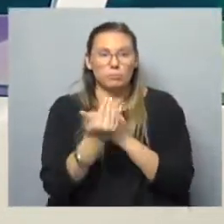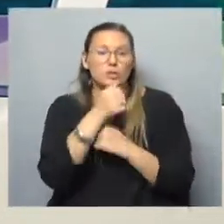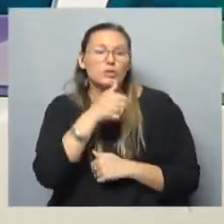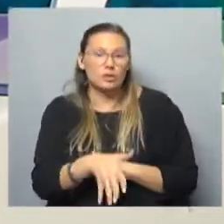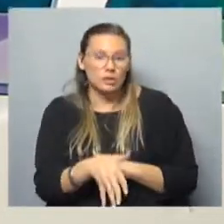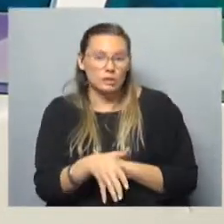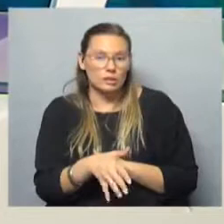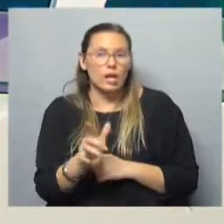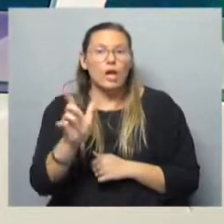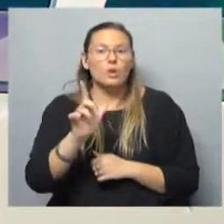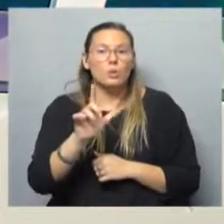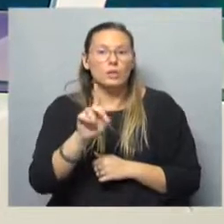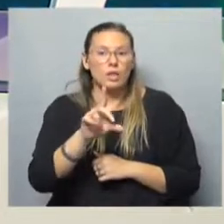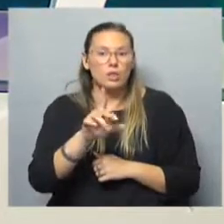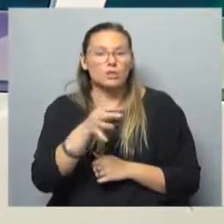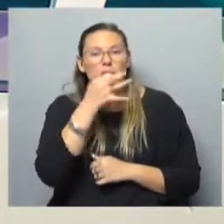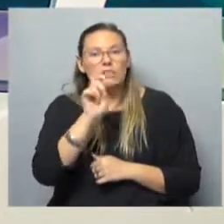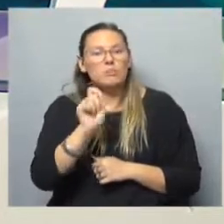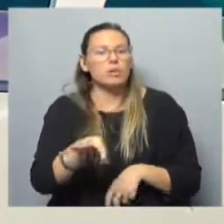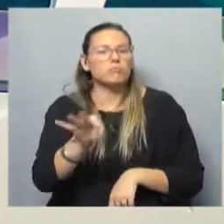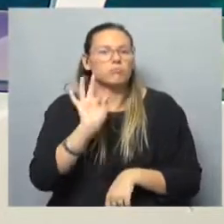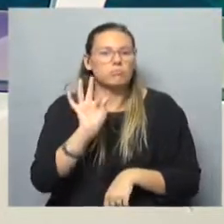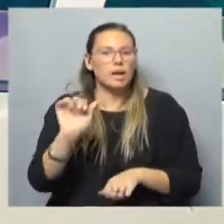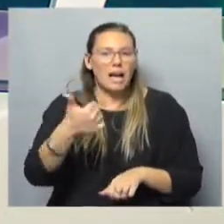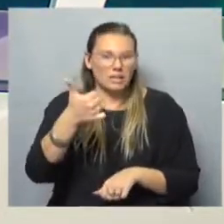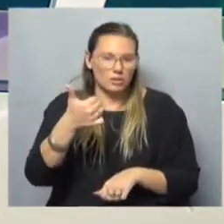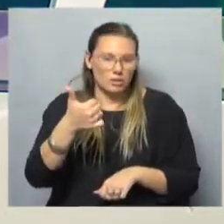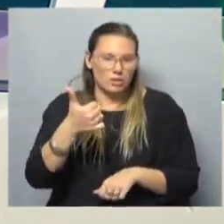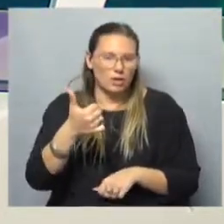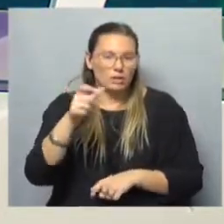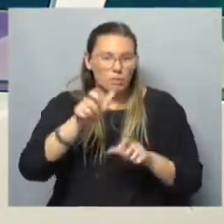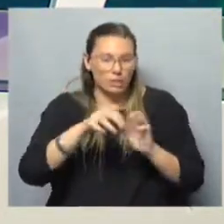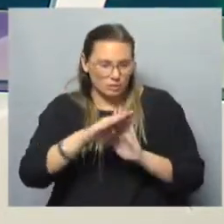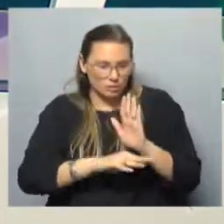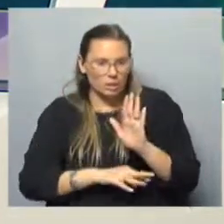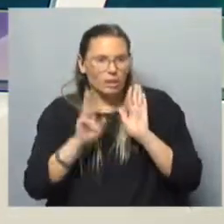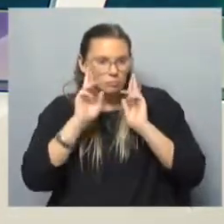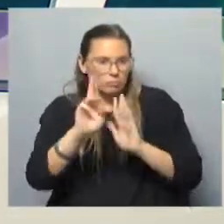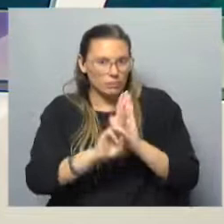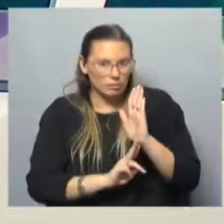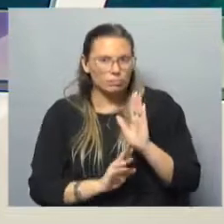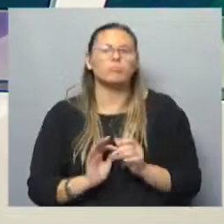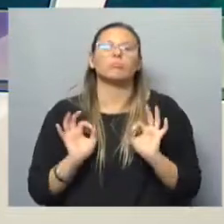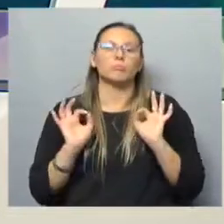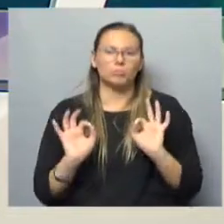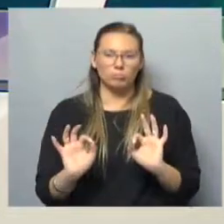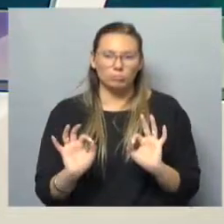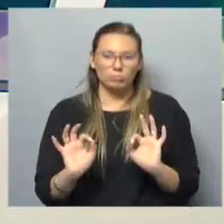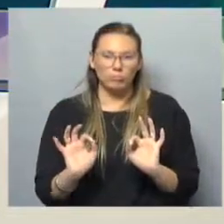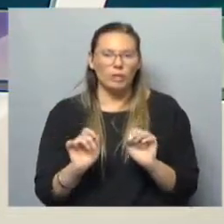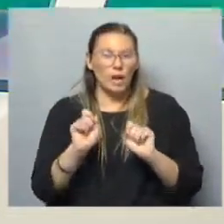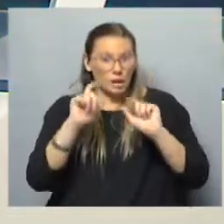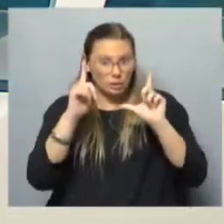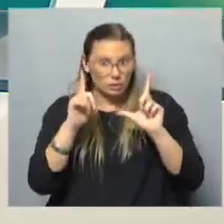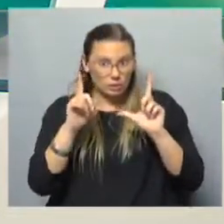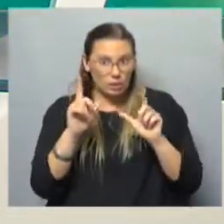historias. El lunes 12 anunciamos a los dos ganadores que estarán entre todos los que cumplan los tres pasos. Perfecto, así que estuvieron atentos,